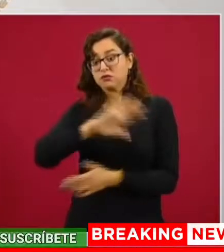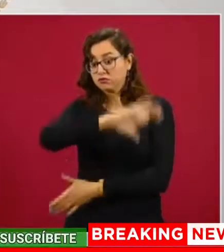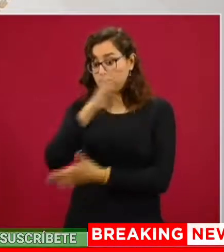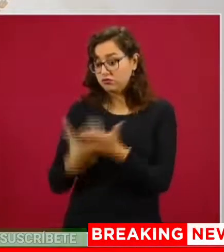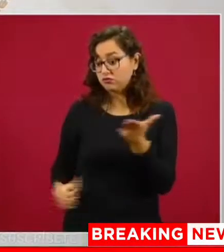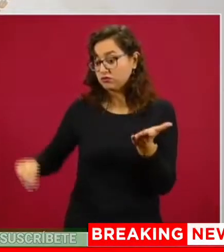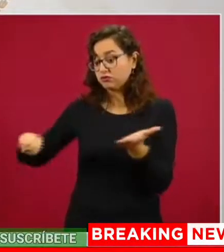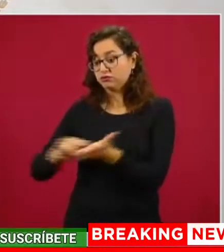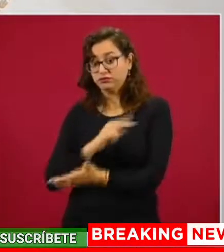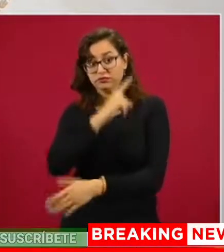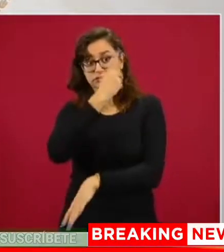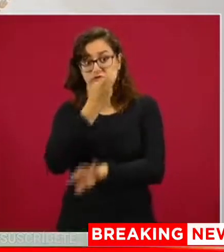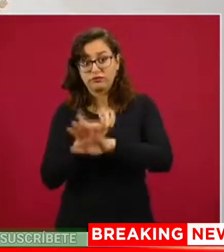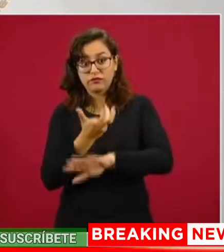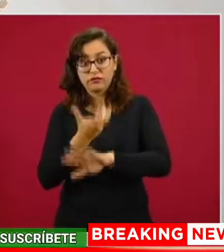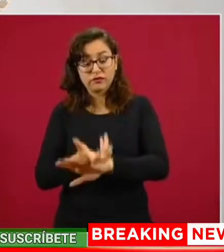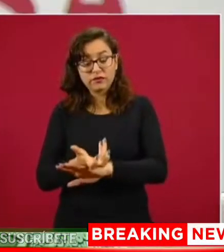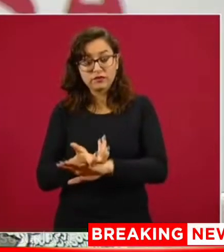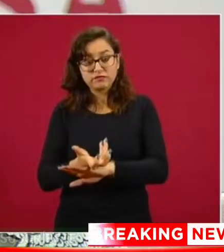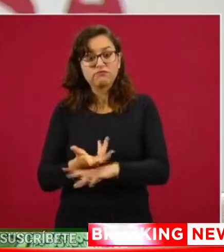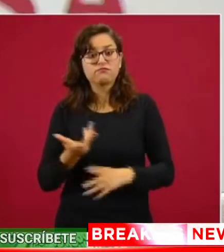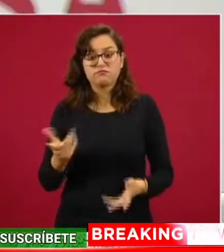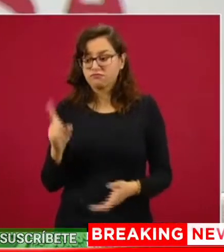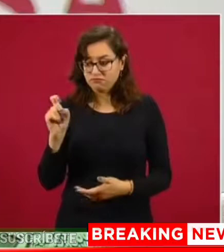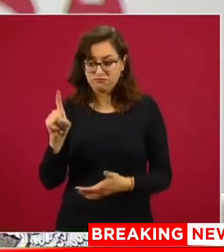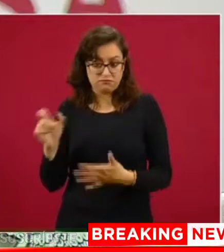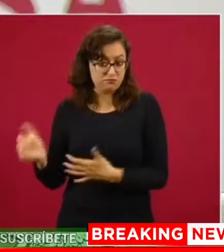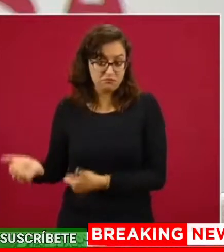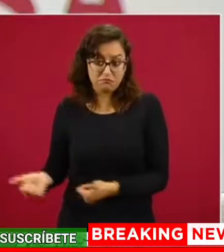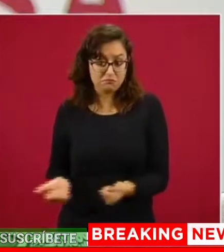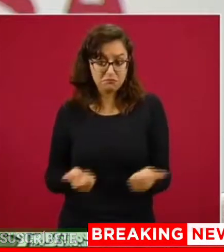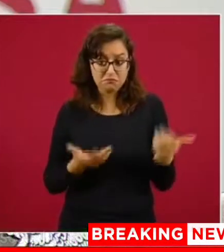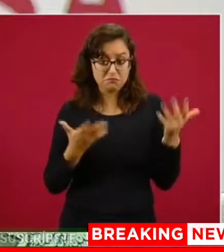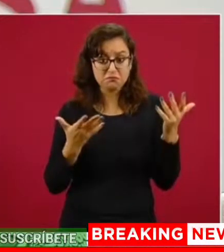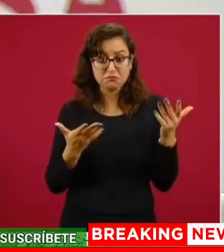firmado con Estados Unidos para entregar